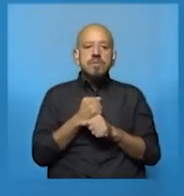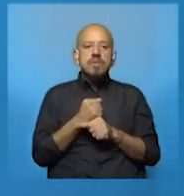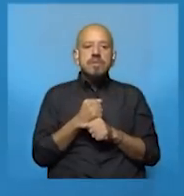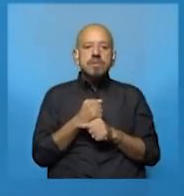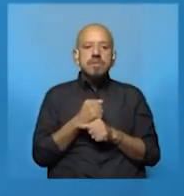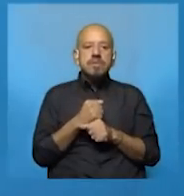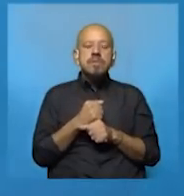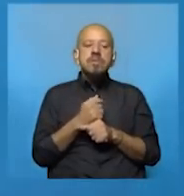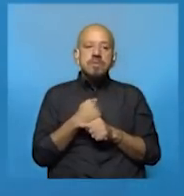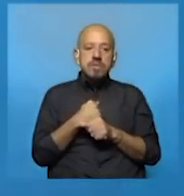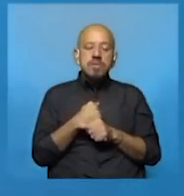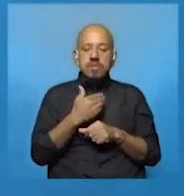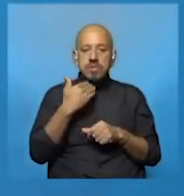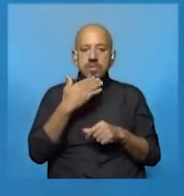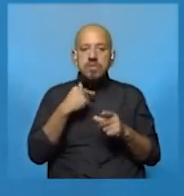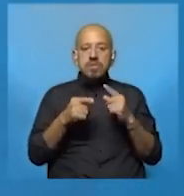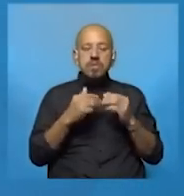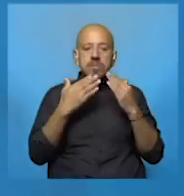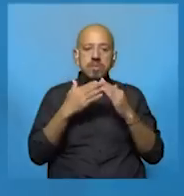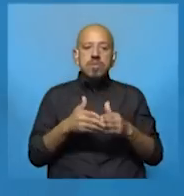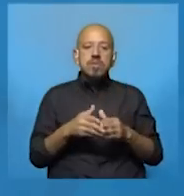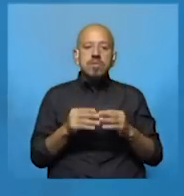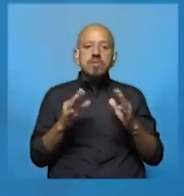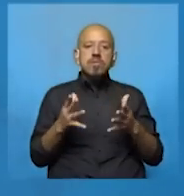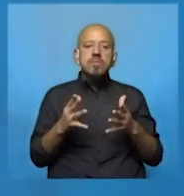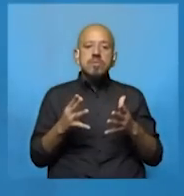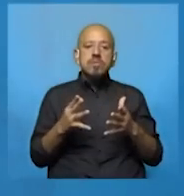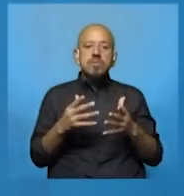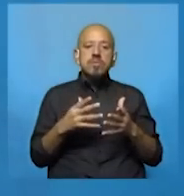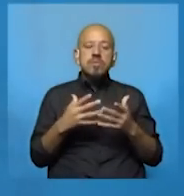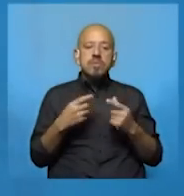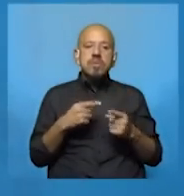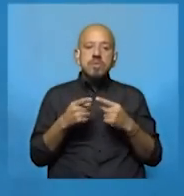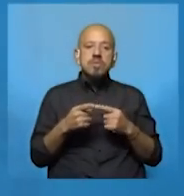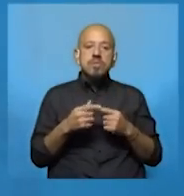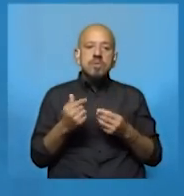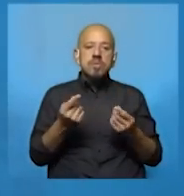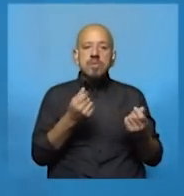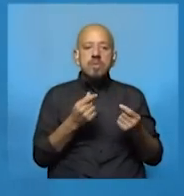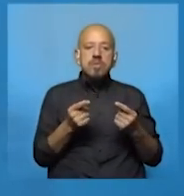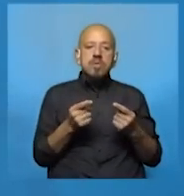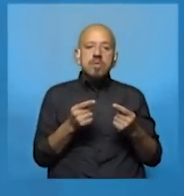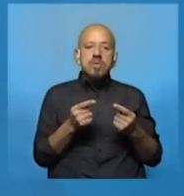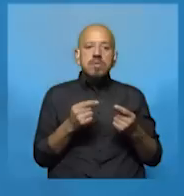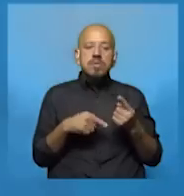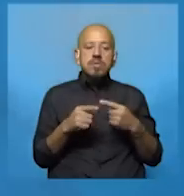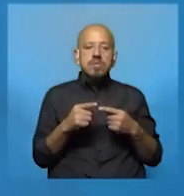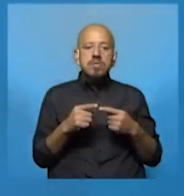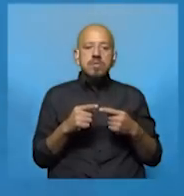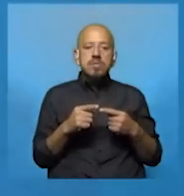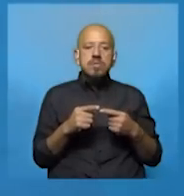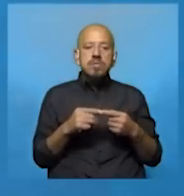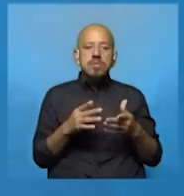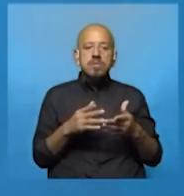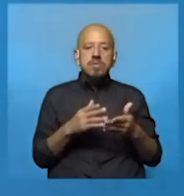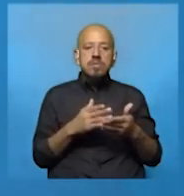Yo entiendo que las autoridades se pregunten o quieran preguntar poco sobre ese dinero y y bueno este